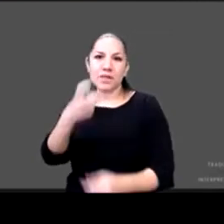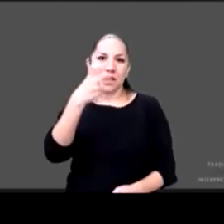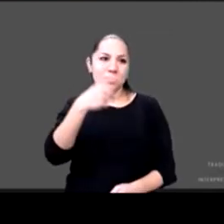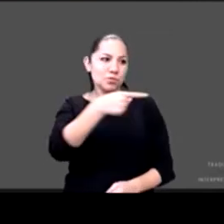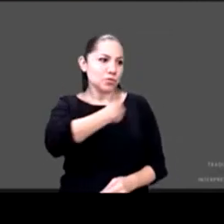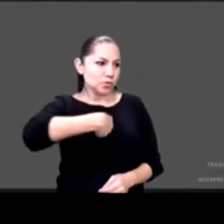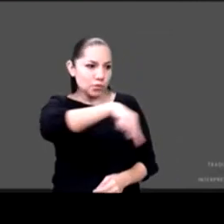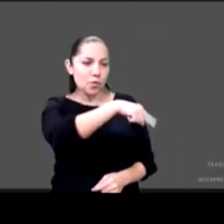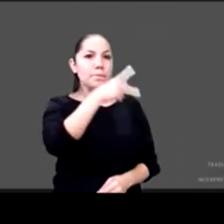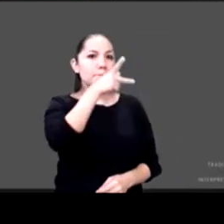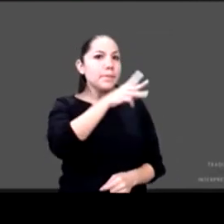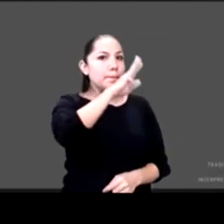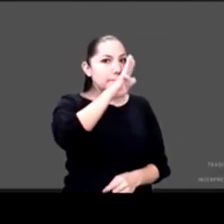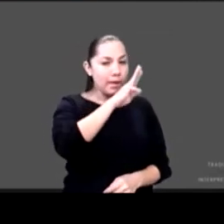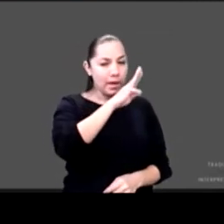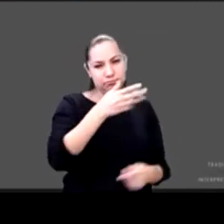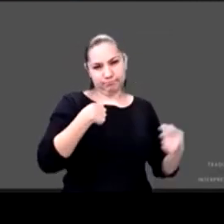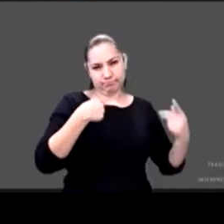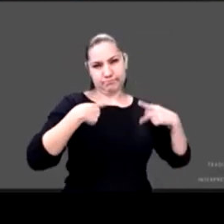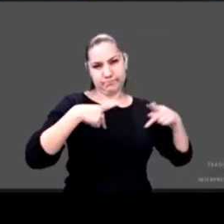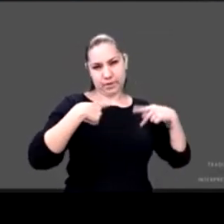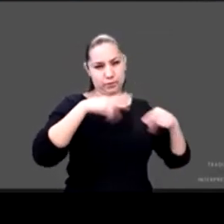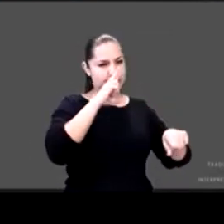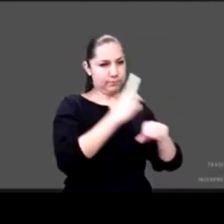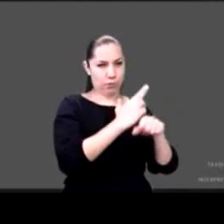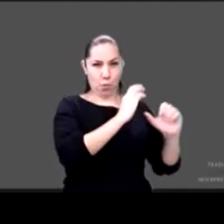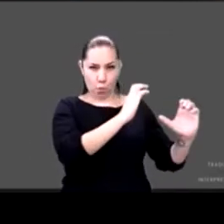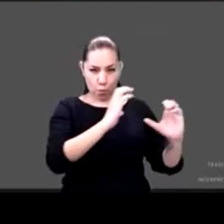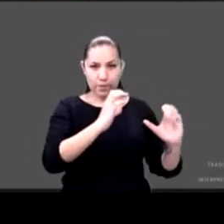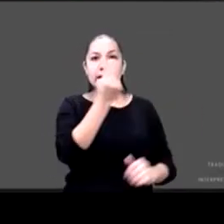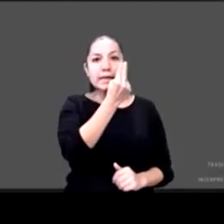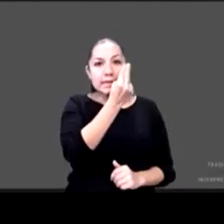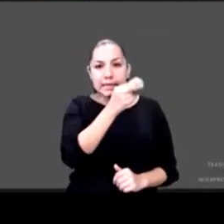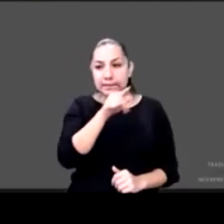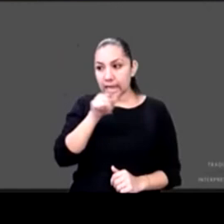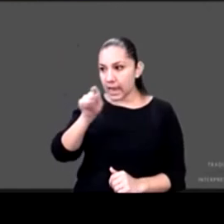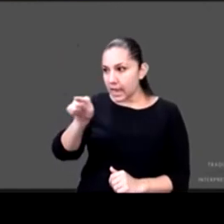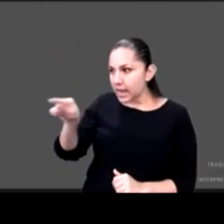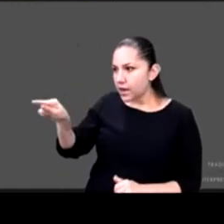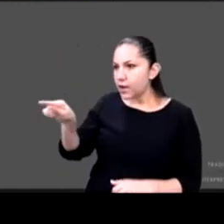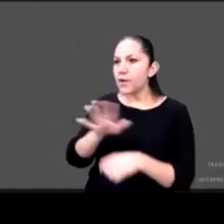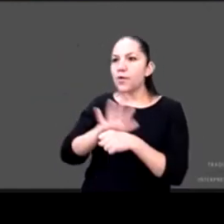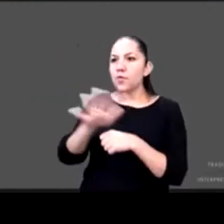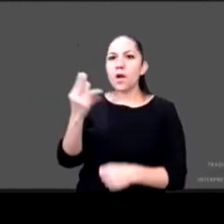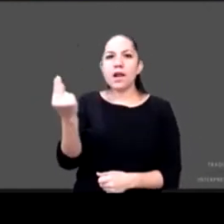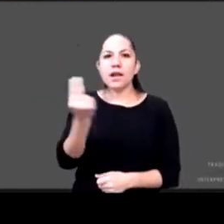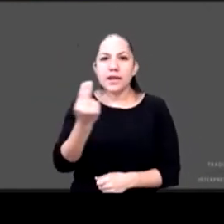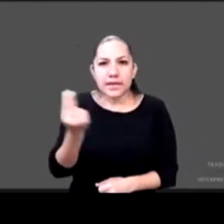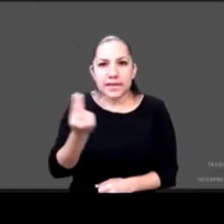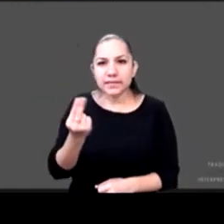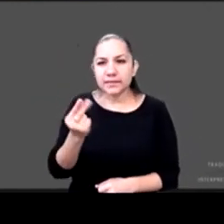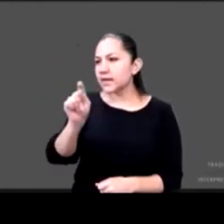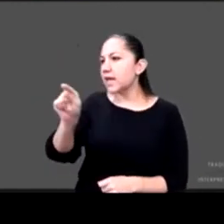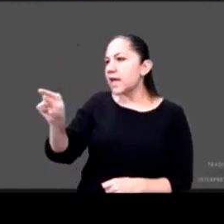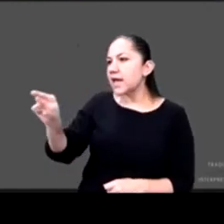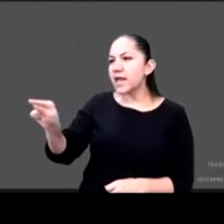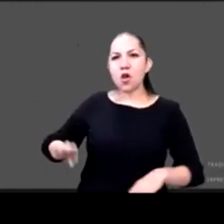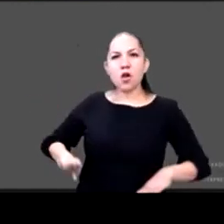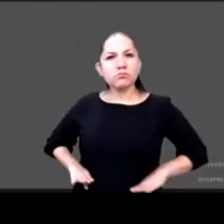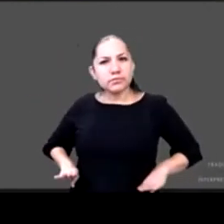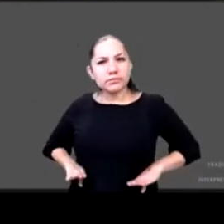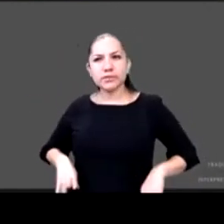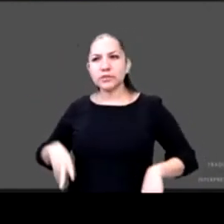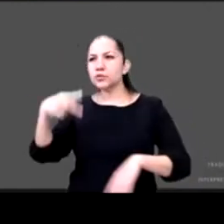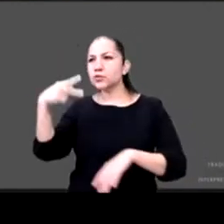atención a sus necesidades y tener siempre un diálogo muy abierto y que ellos